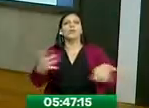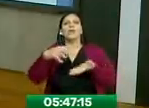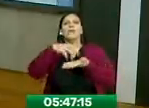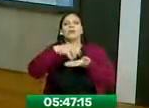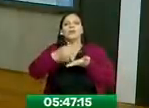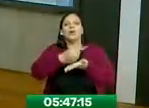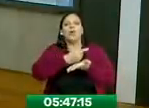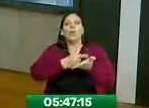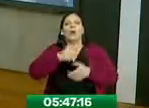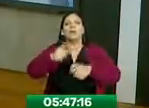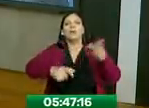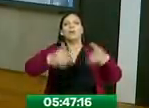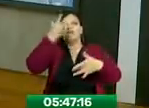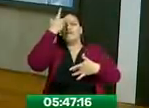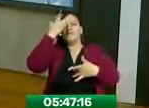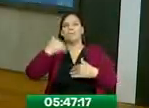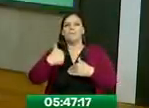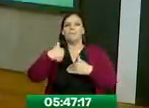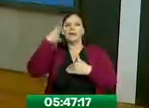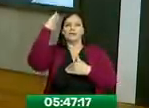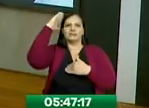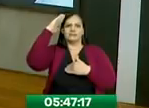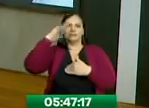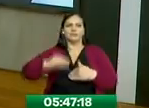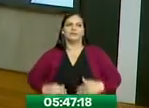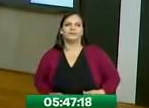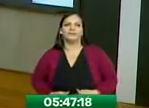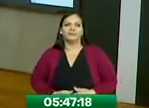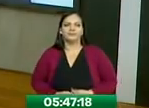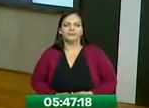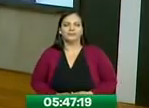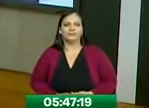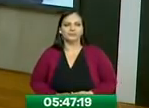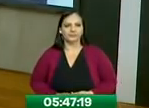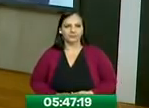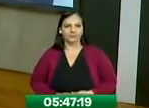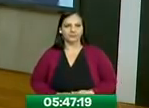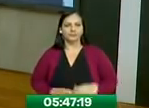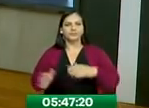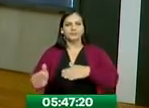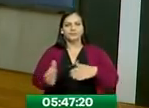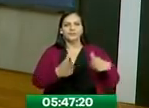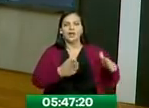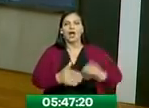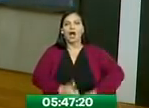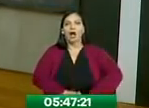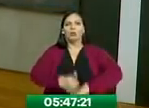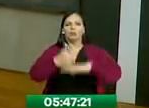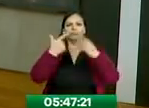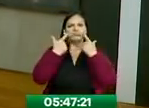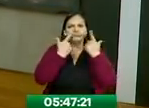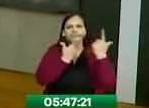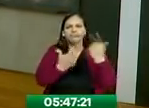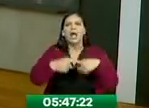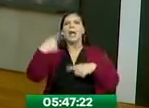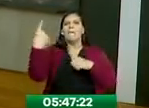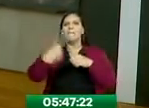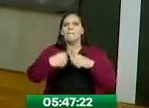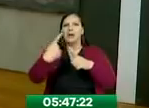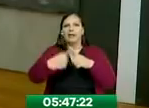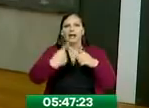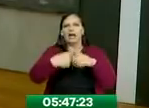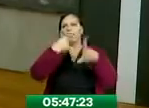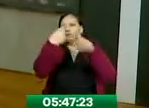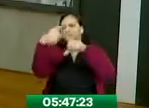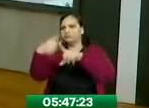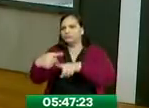del Guayas. A58 se registra casos de coronavirus y se intensifican operativos para evitar la especulación